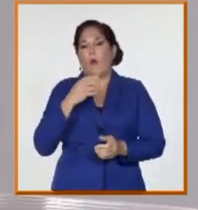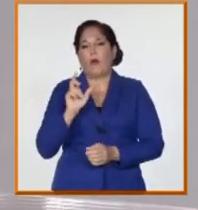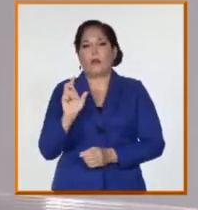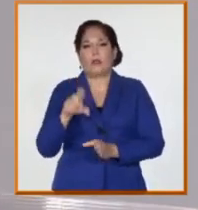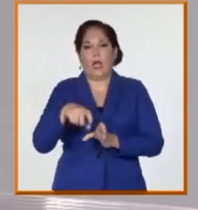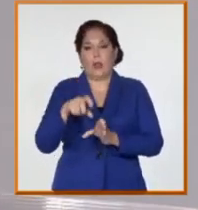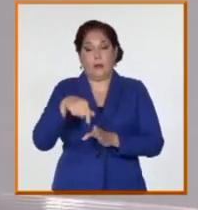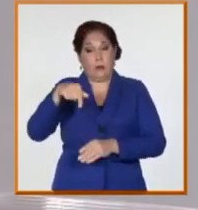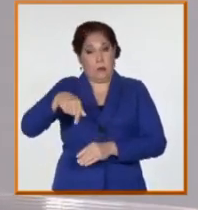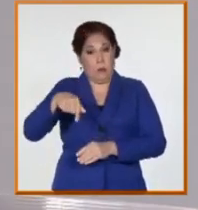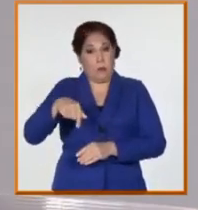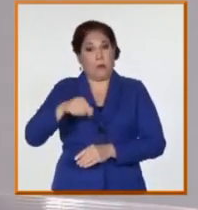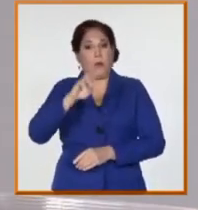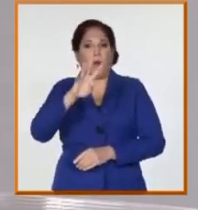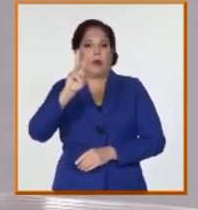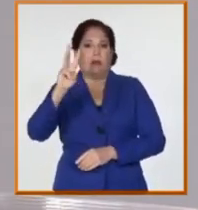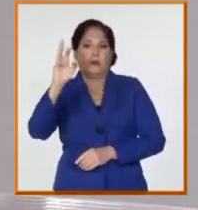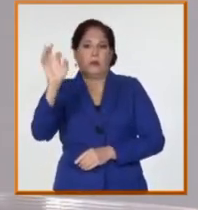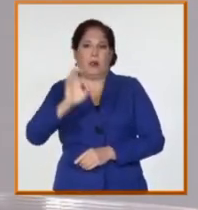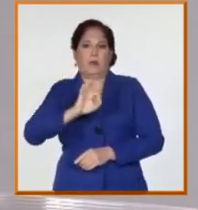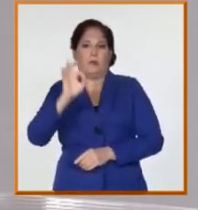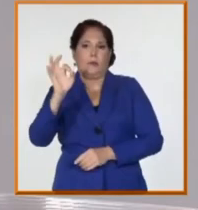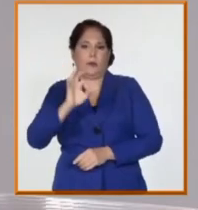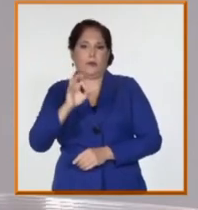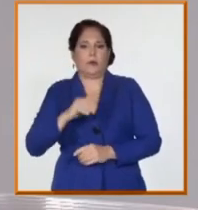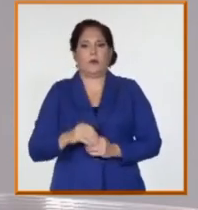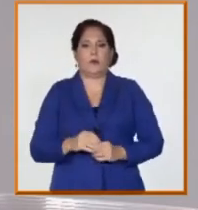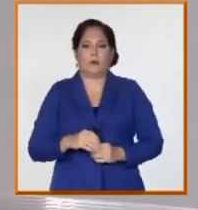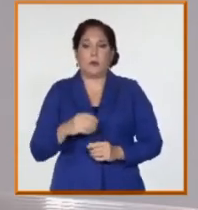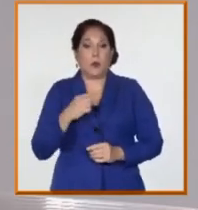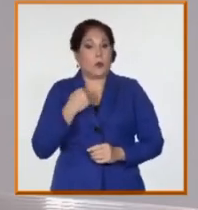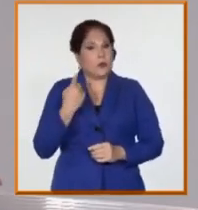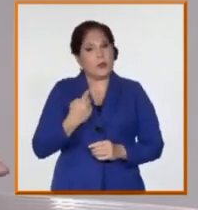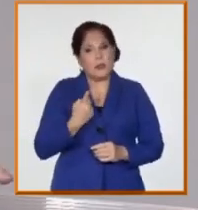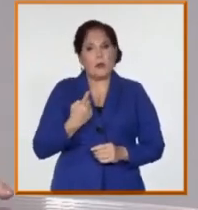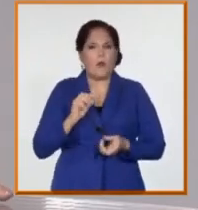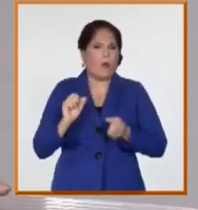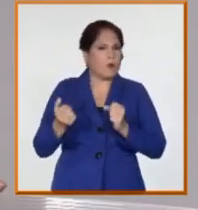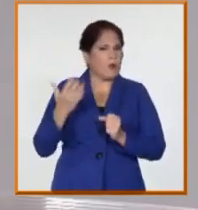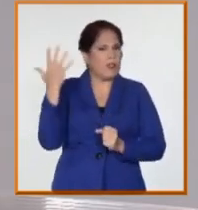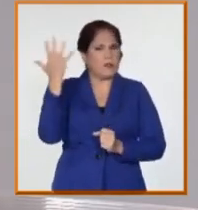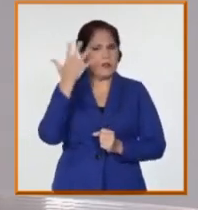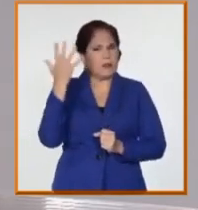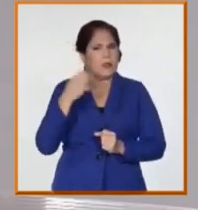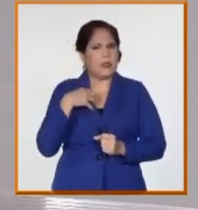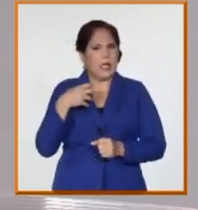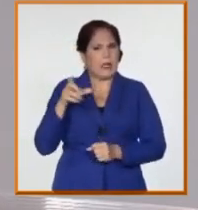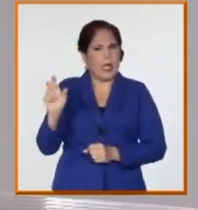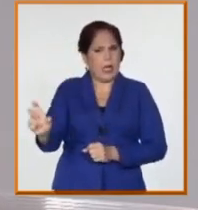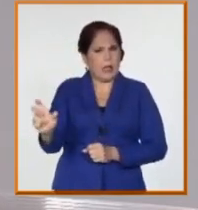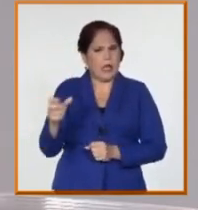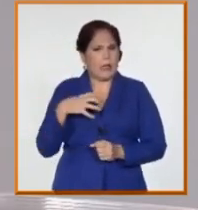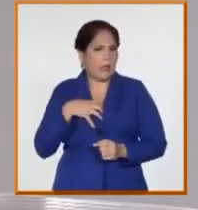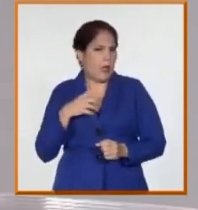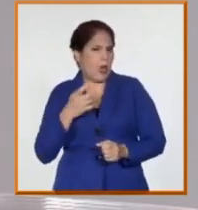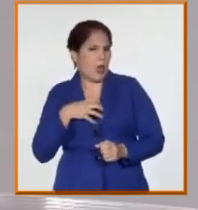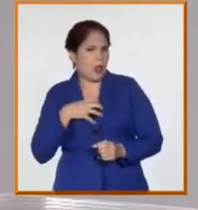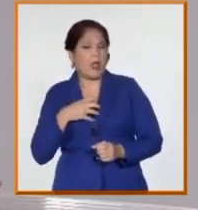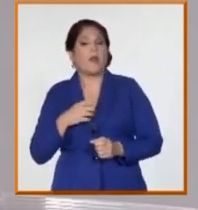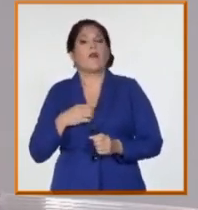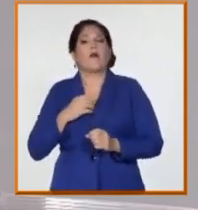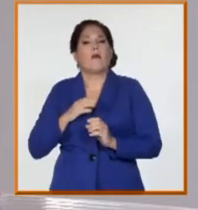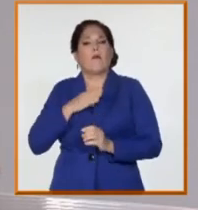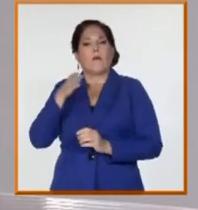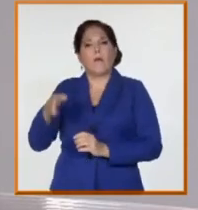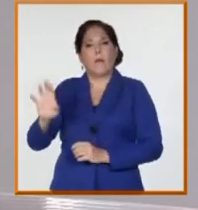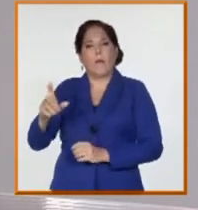el 43% en un levantamiento porque no nos vimos en la necesidad de hacer un cronograma que incluya